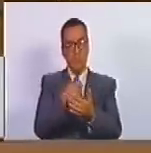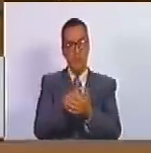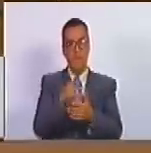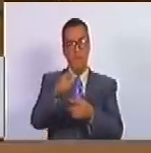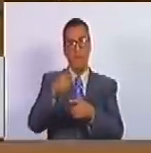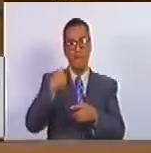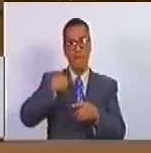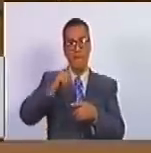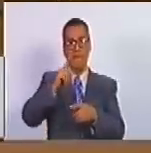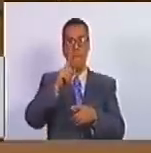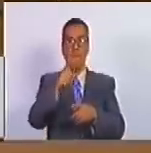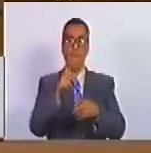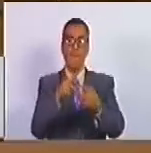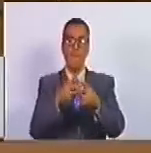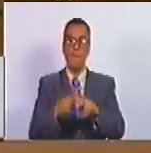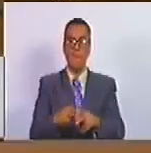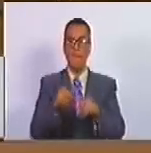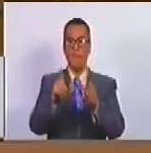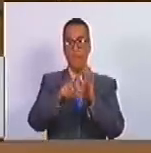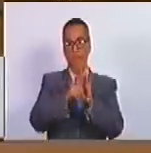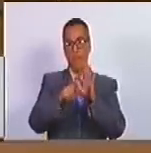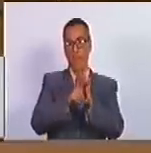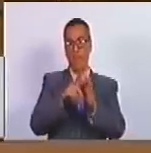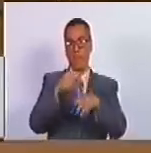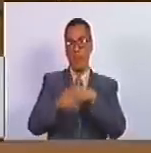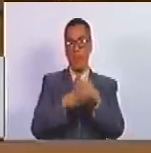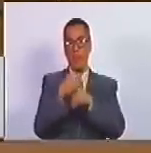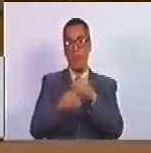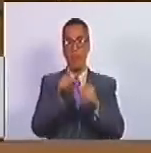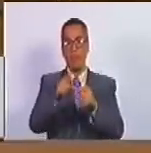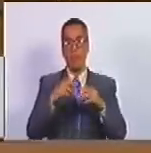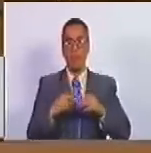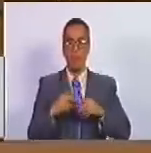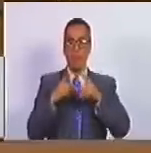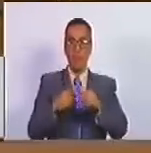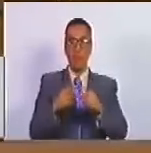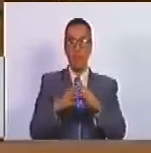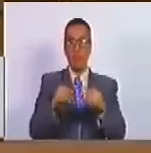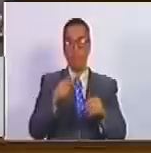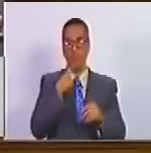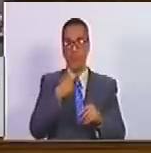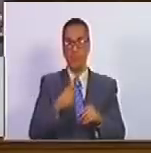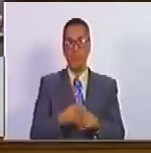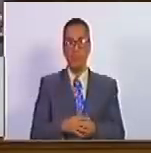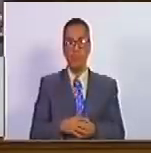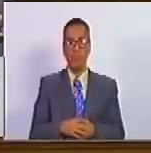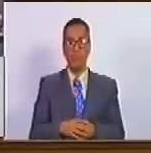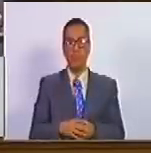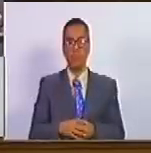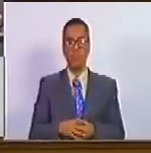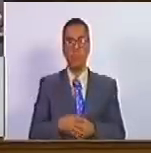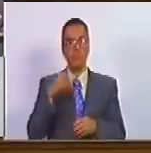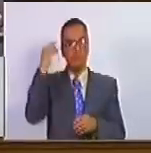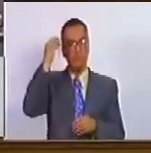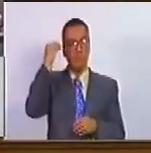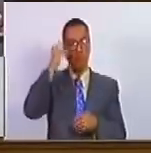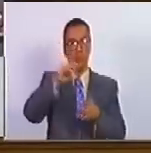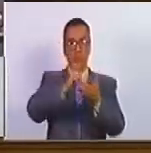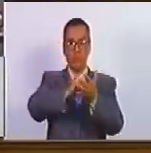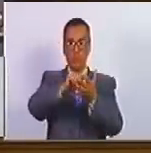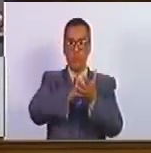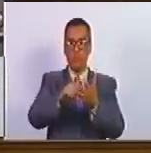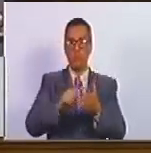el correspondiente instrumento legal dictado a tales efectos. Esto, señor presidente. En consideración el